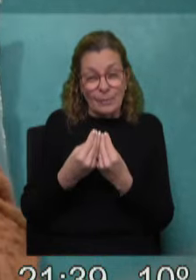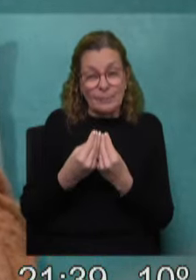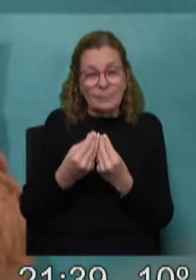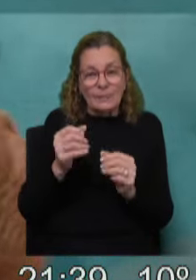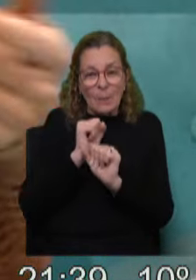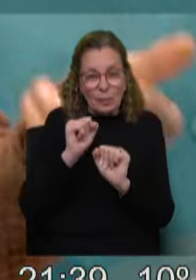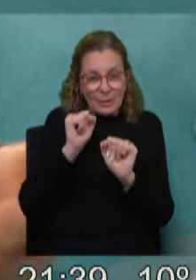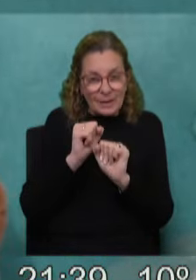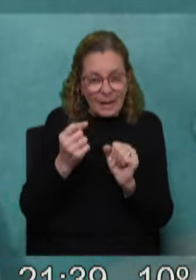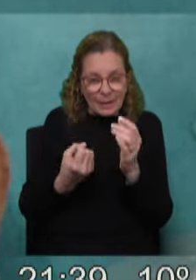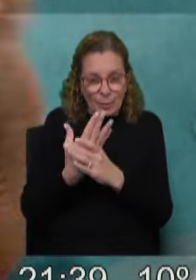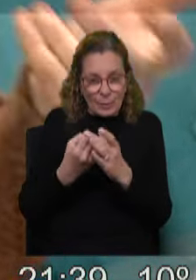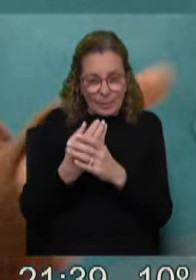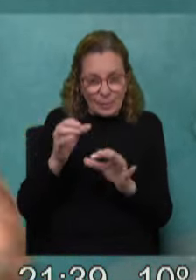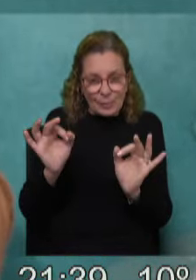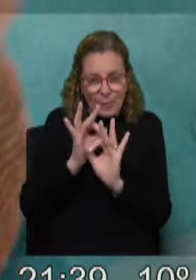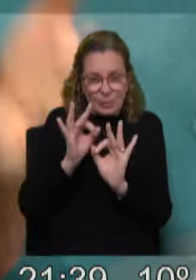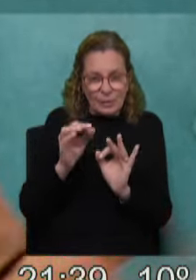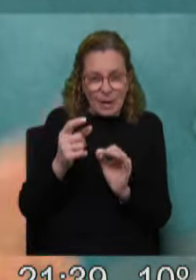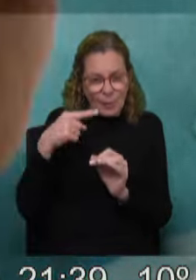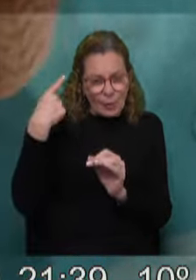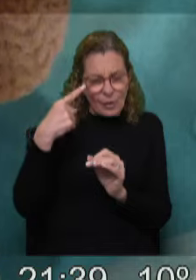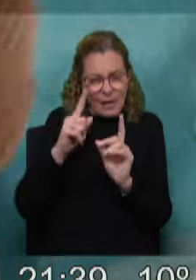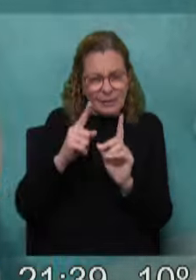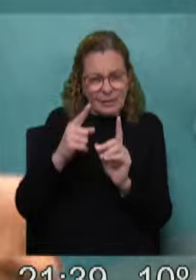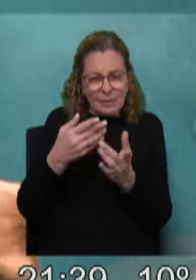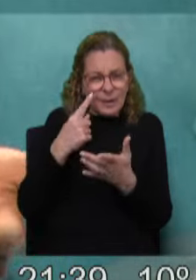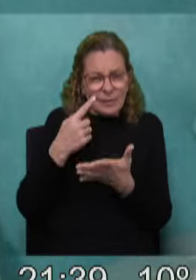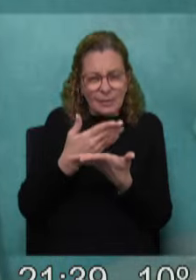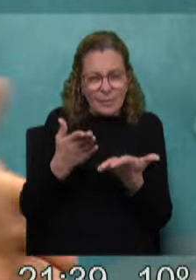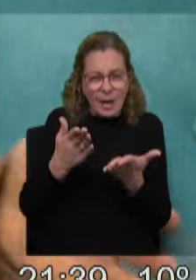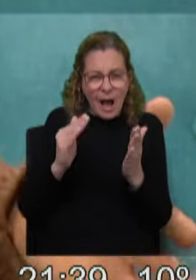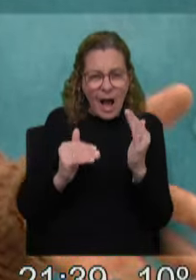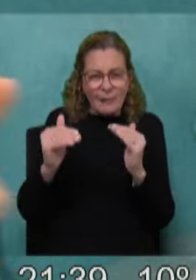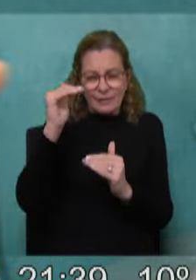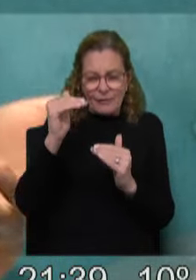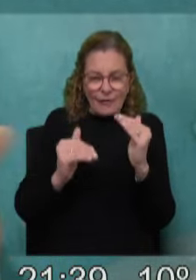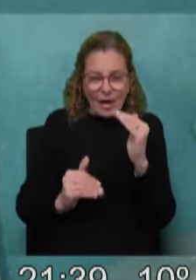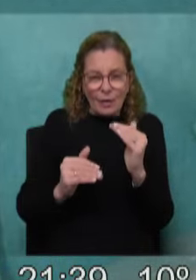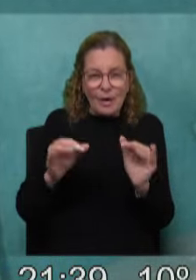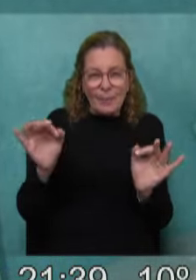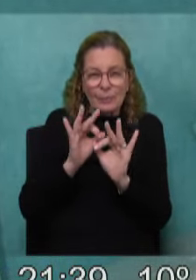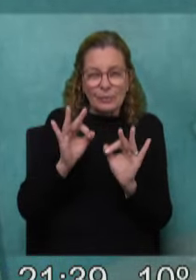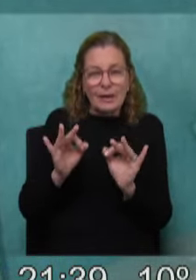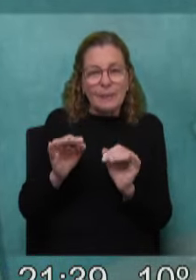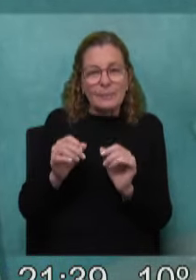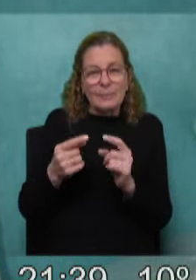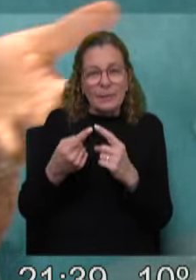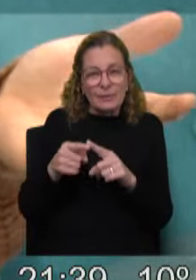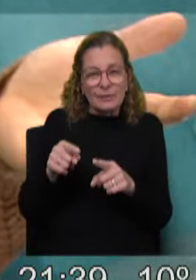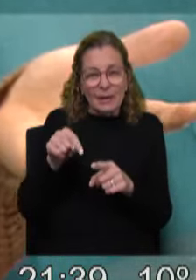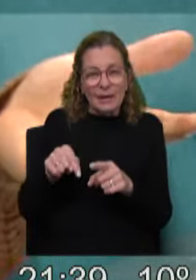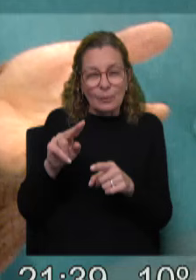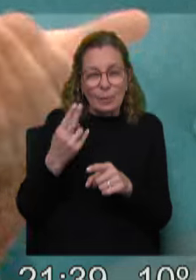de creatividad, una música muy loca, a veces está más a la vista esa música, a veces más abajo, pero hay una cosa muy singular. Después